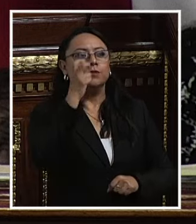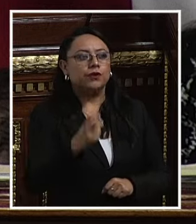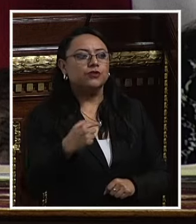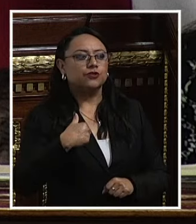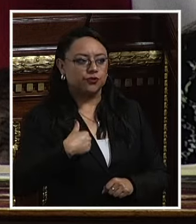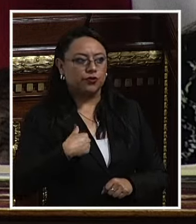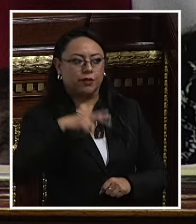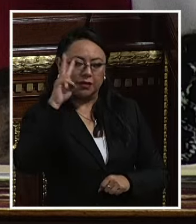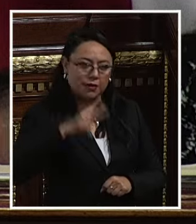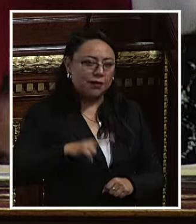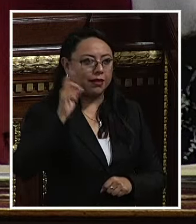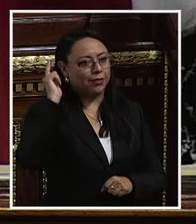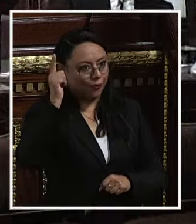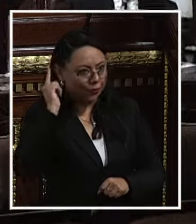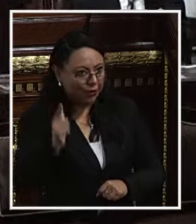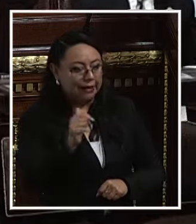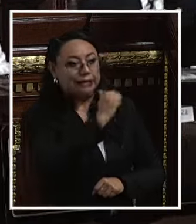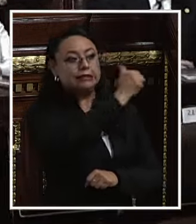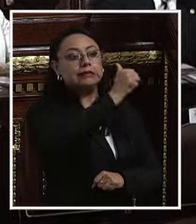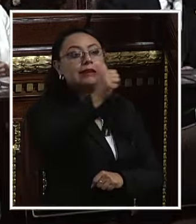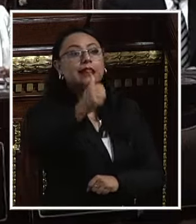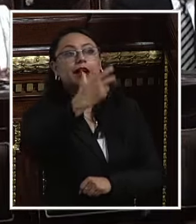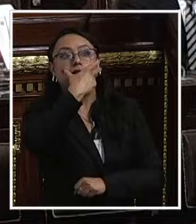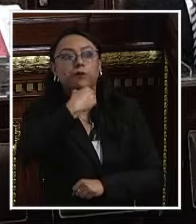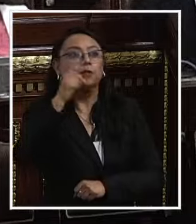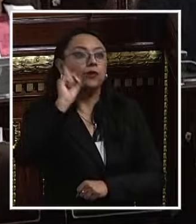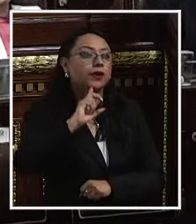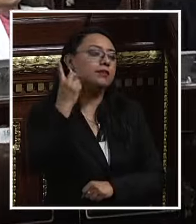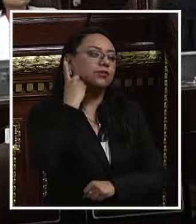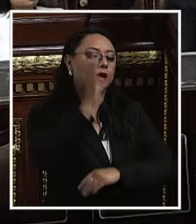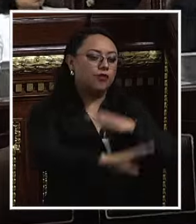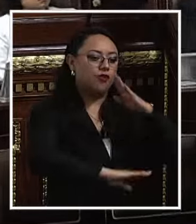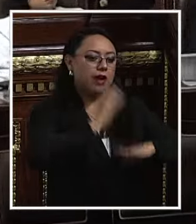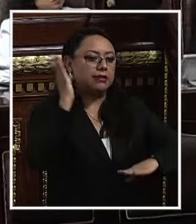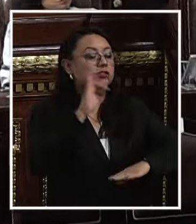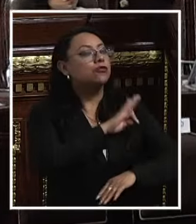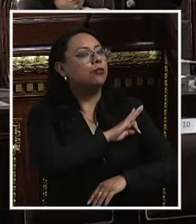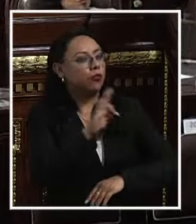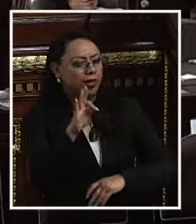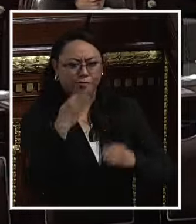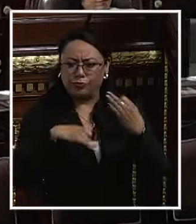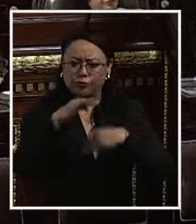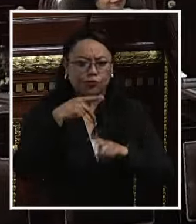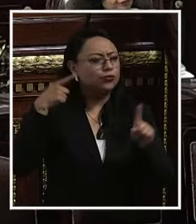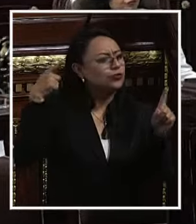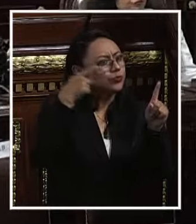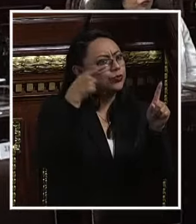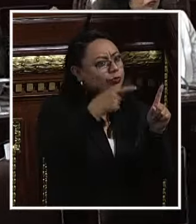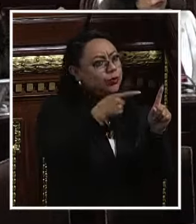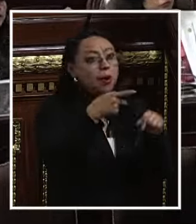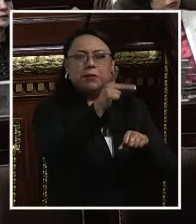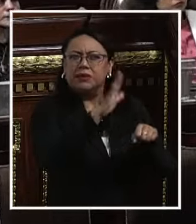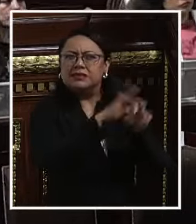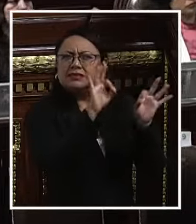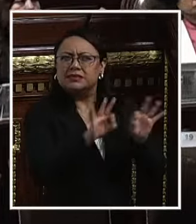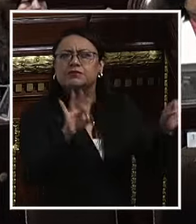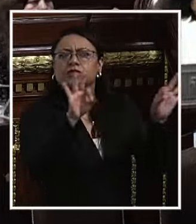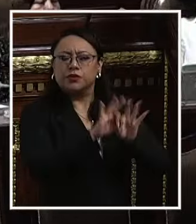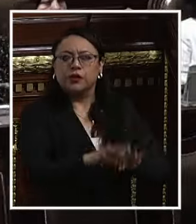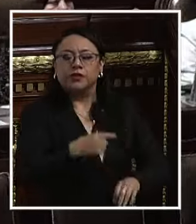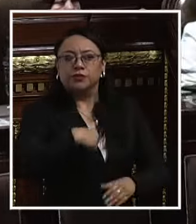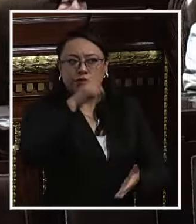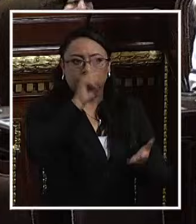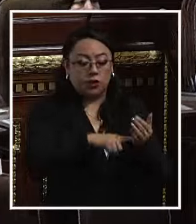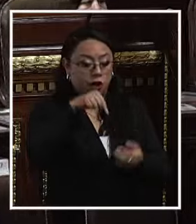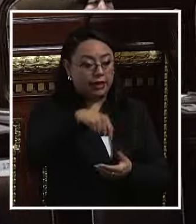diputado éxito en todos los objetivos que se propongan. Y sobre todo, considero que la ciudad